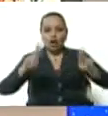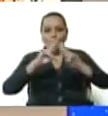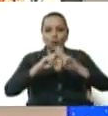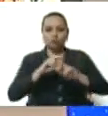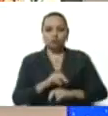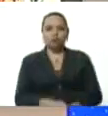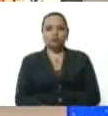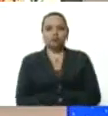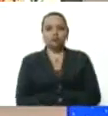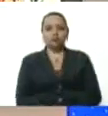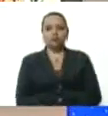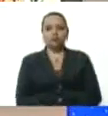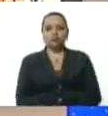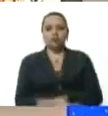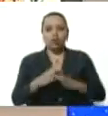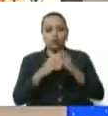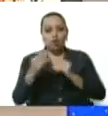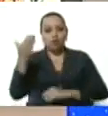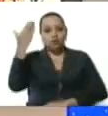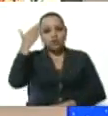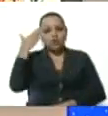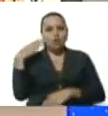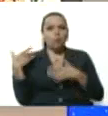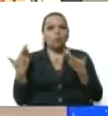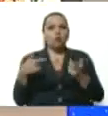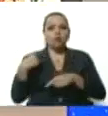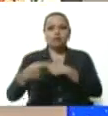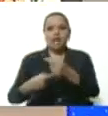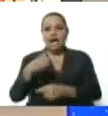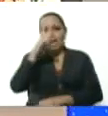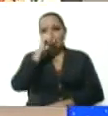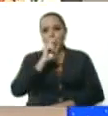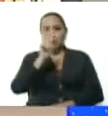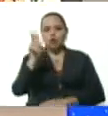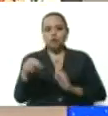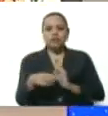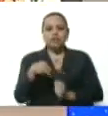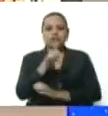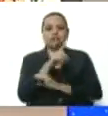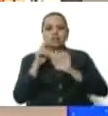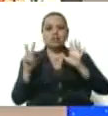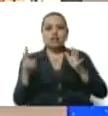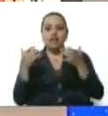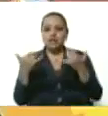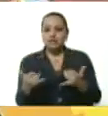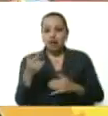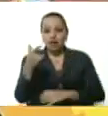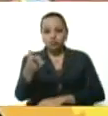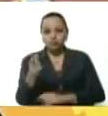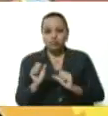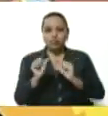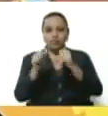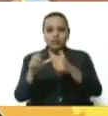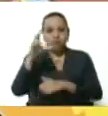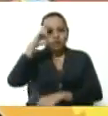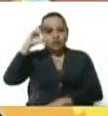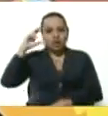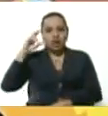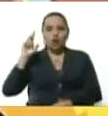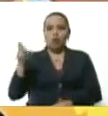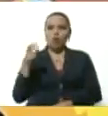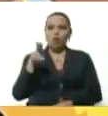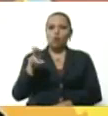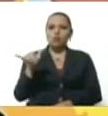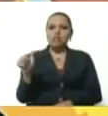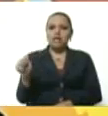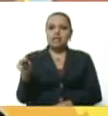Unidas. Todos sabemos, canciller, lo que ocurrió. Año 2017, ya usted era canciller, Guyana se